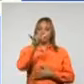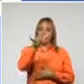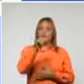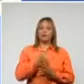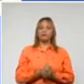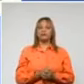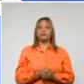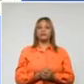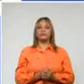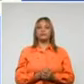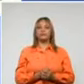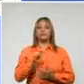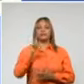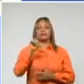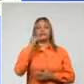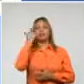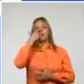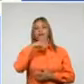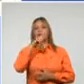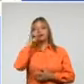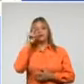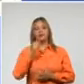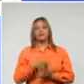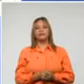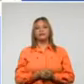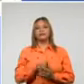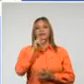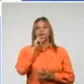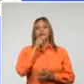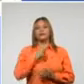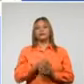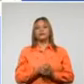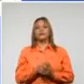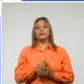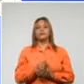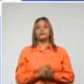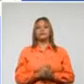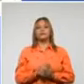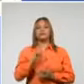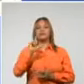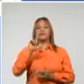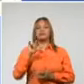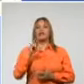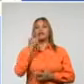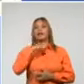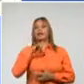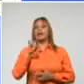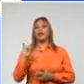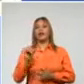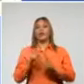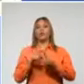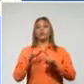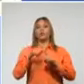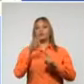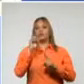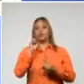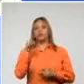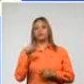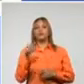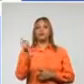en La Lisa, Betancourt Neninger en Habana del Este, Lautun en 10 de octubre, Elpidio Verovides en La